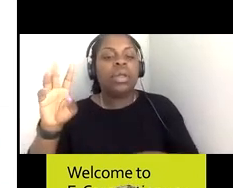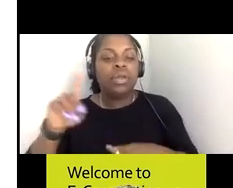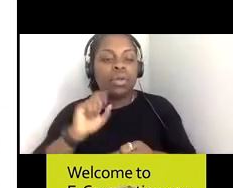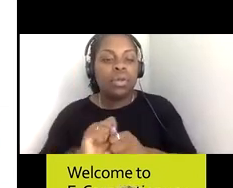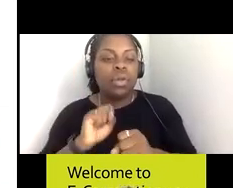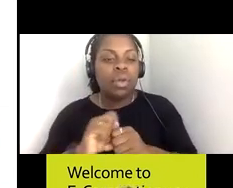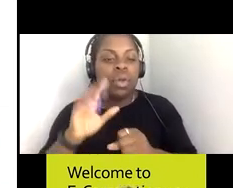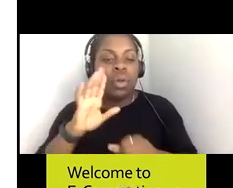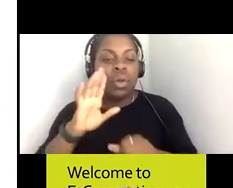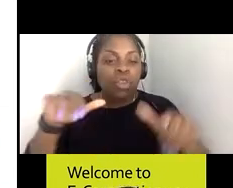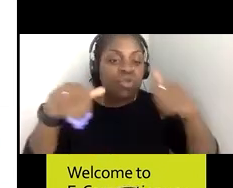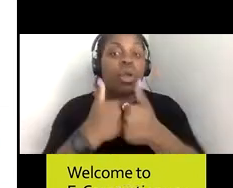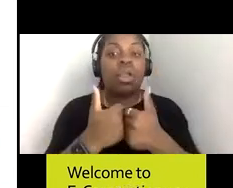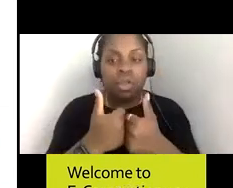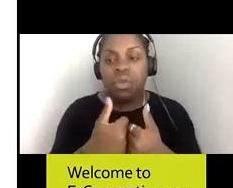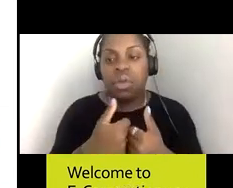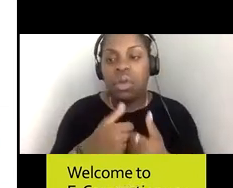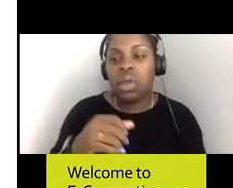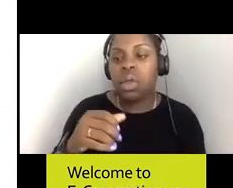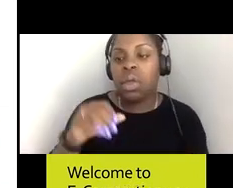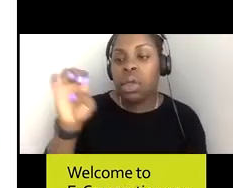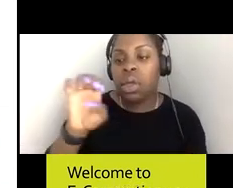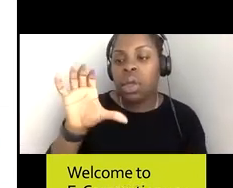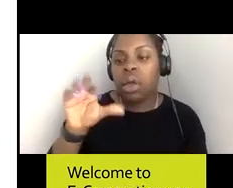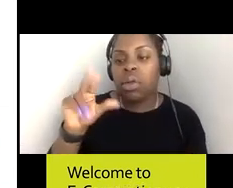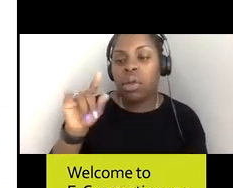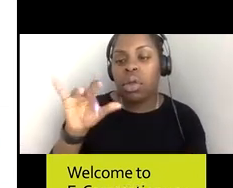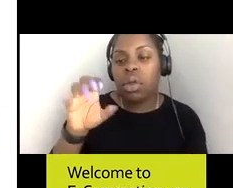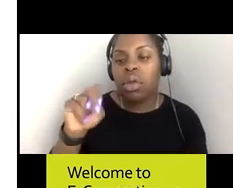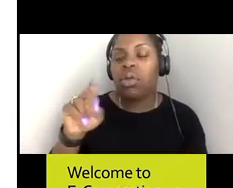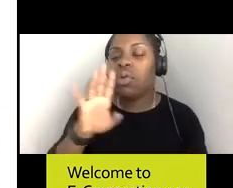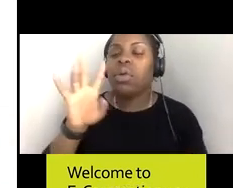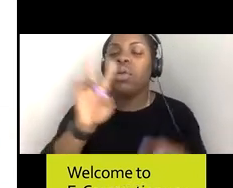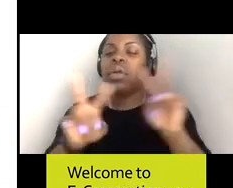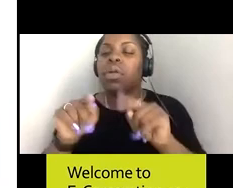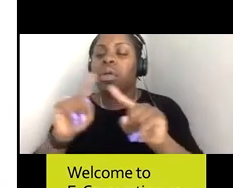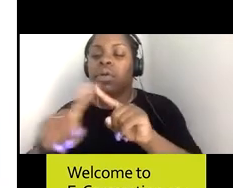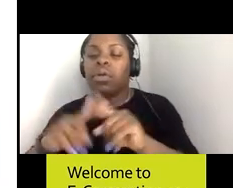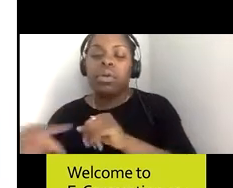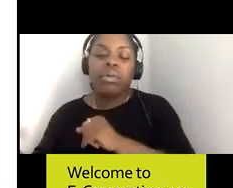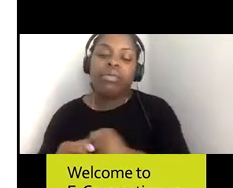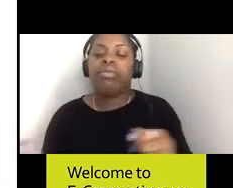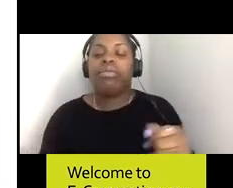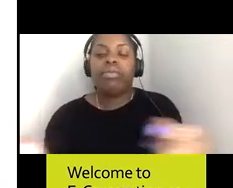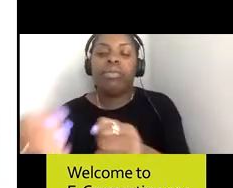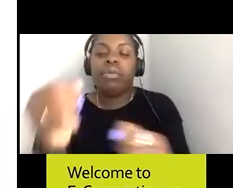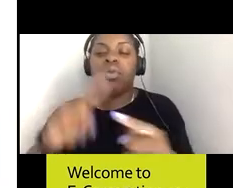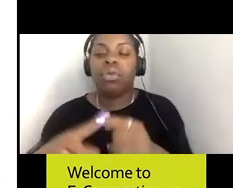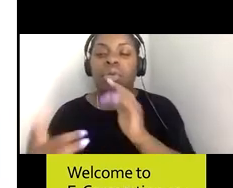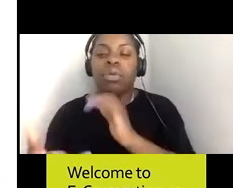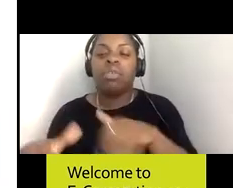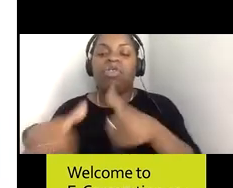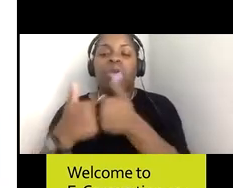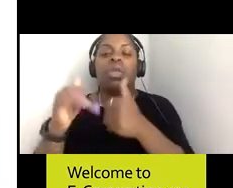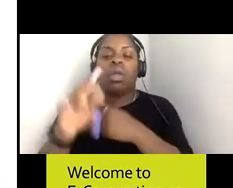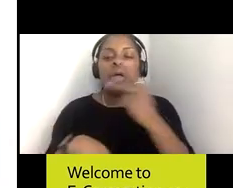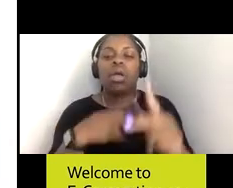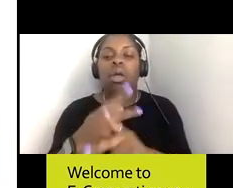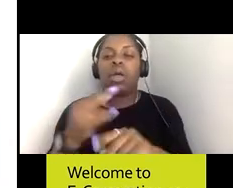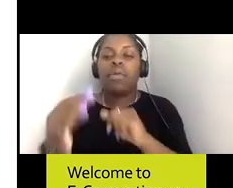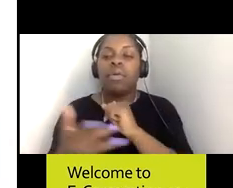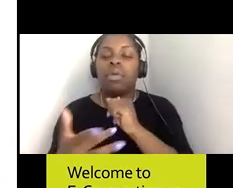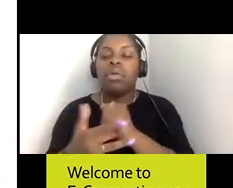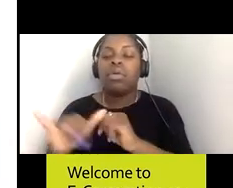otros aparatos de rastreo. Y después, número seis, finalmente vamos a retar la encarcelación